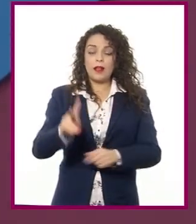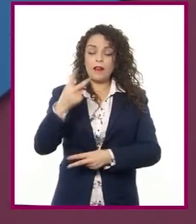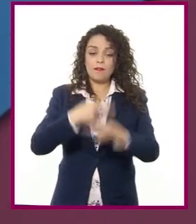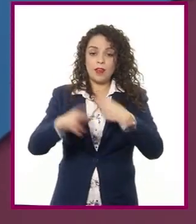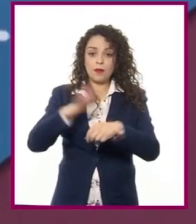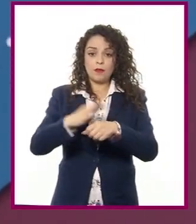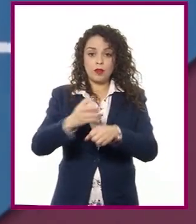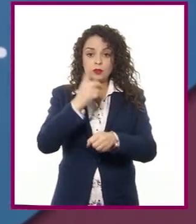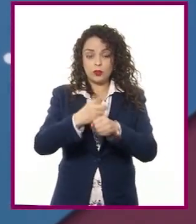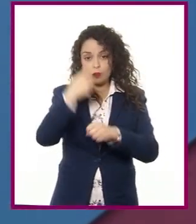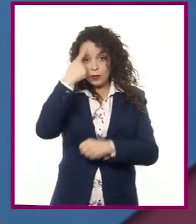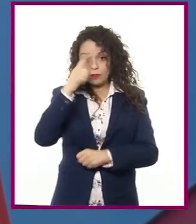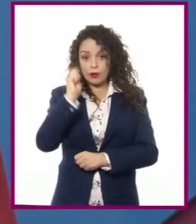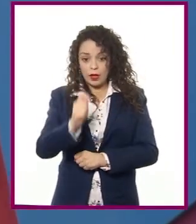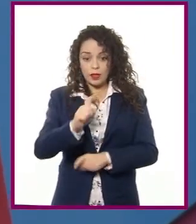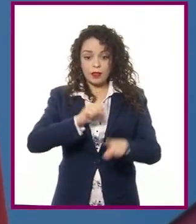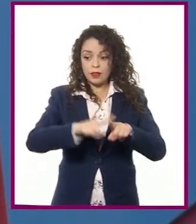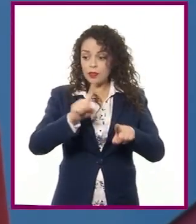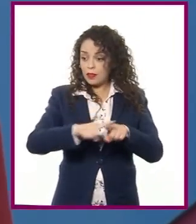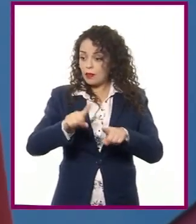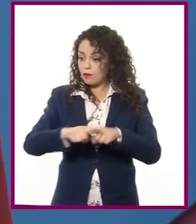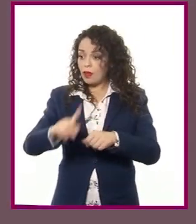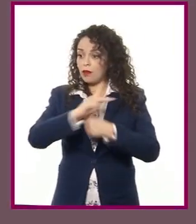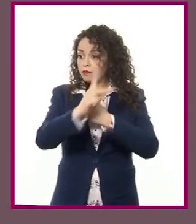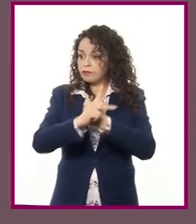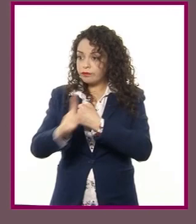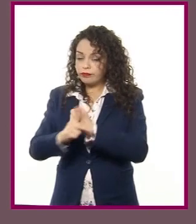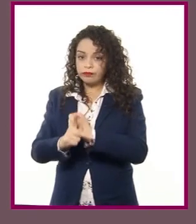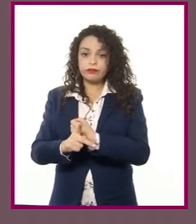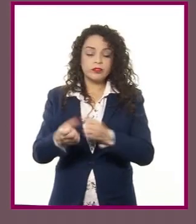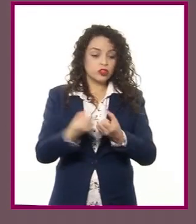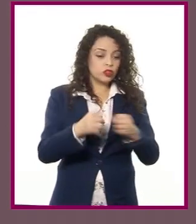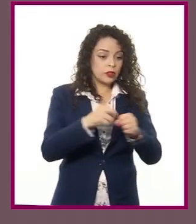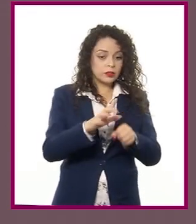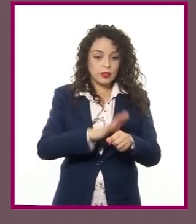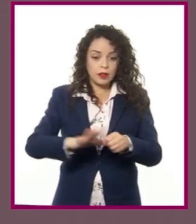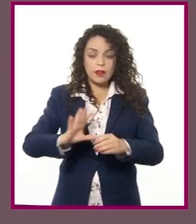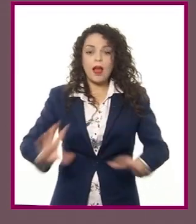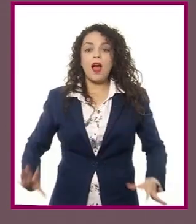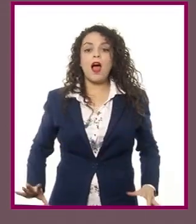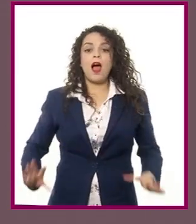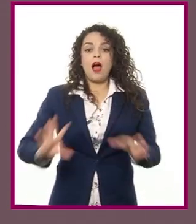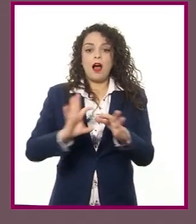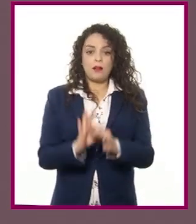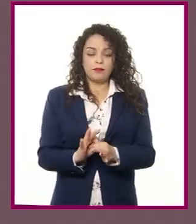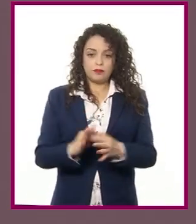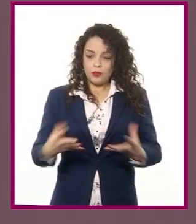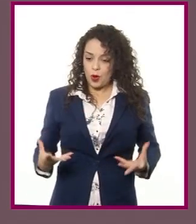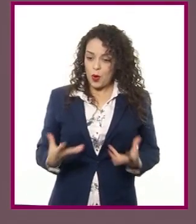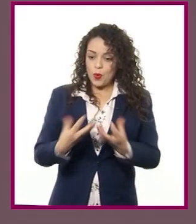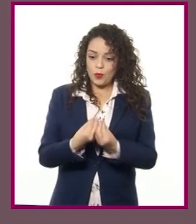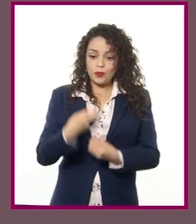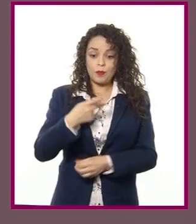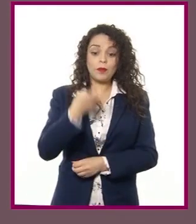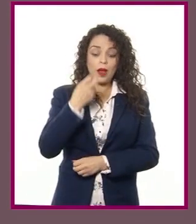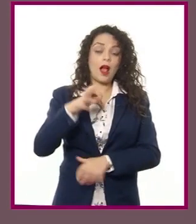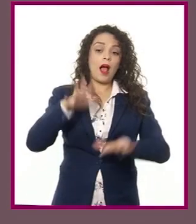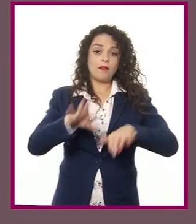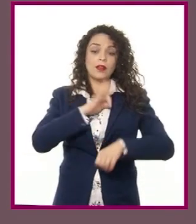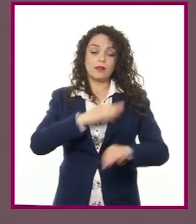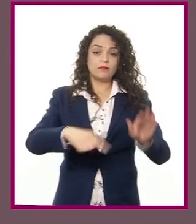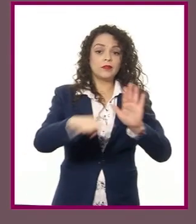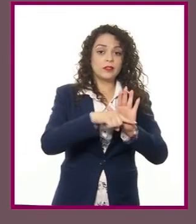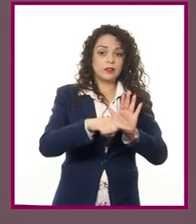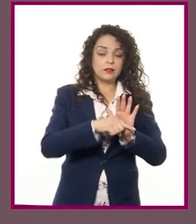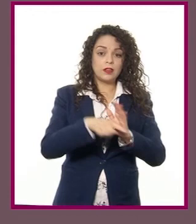para la integración de diversas economías y sociedades. Pero también que esto puede traer consecuencias negativas cuando la